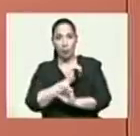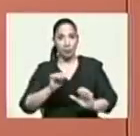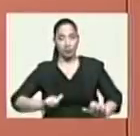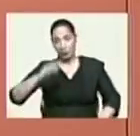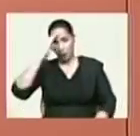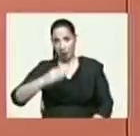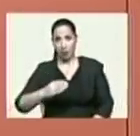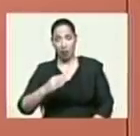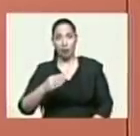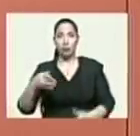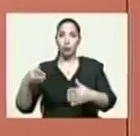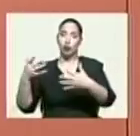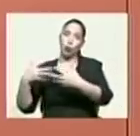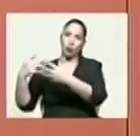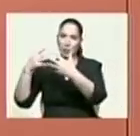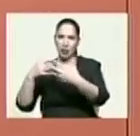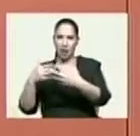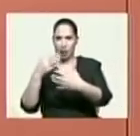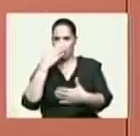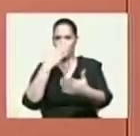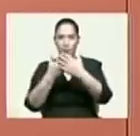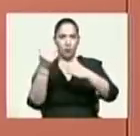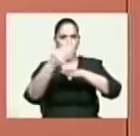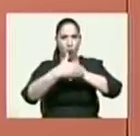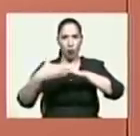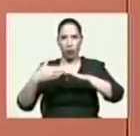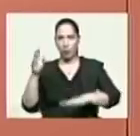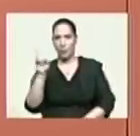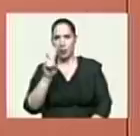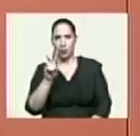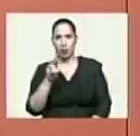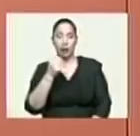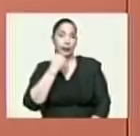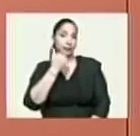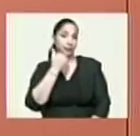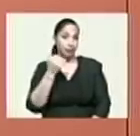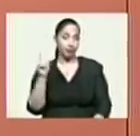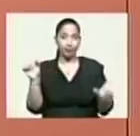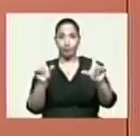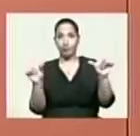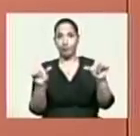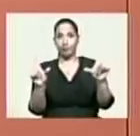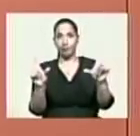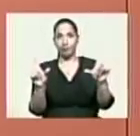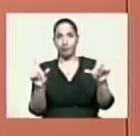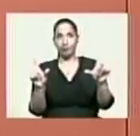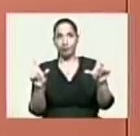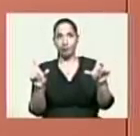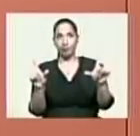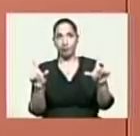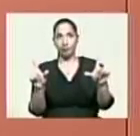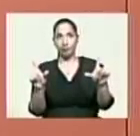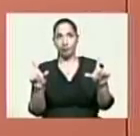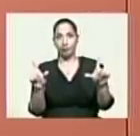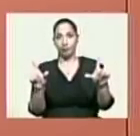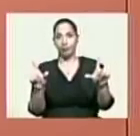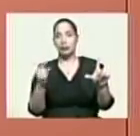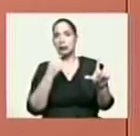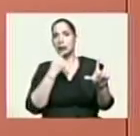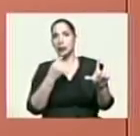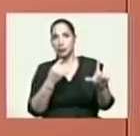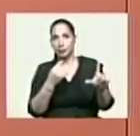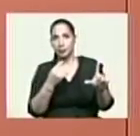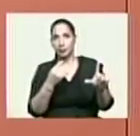norteamericano en la frontera con Venezuela? Casi todos los medios de comunicación no les quedó más remedio que señalar